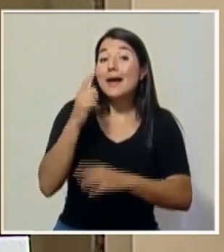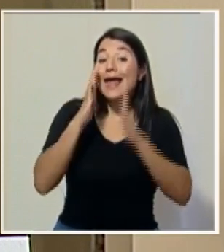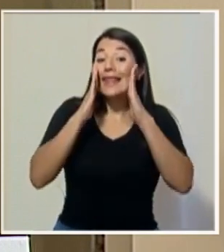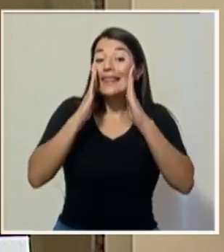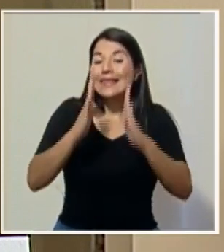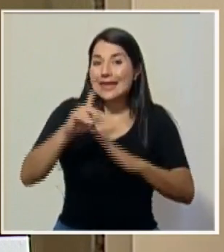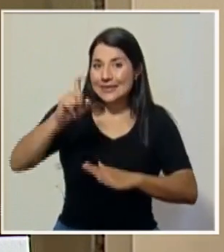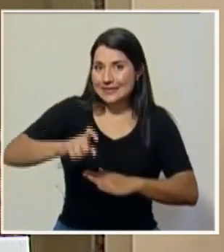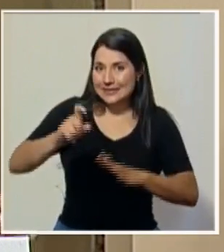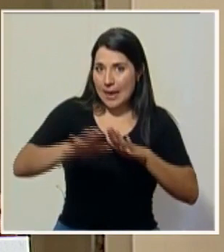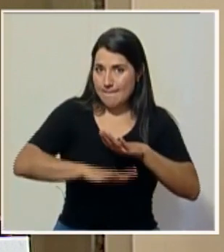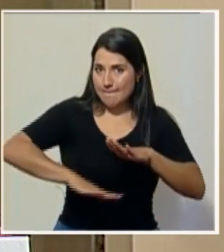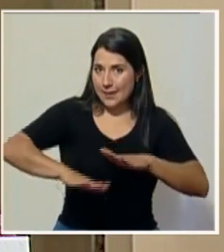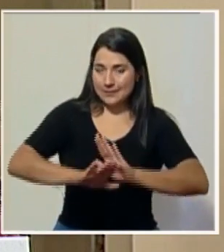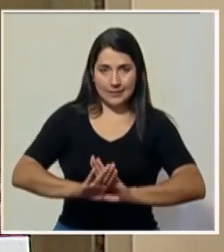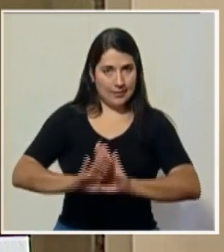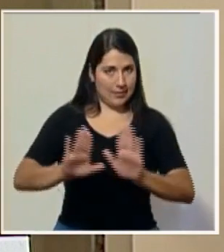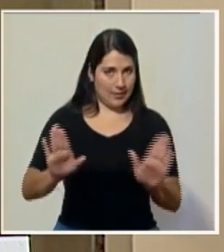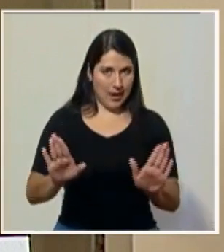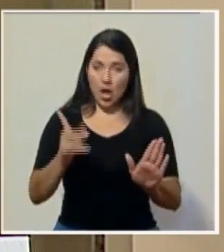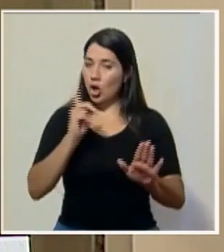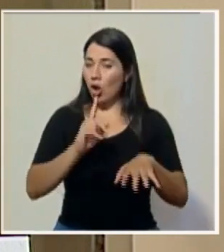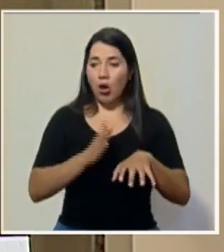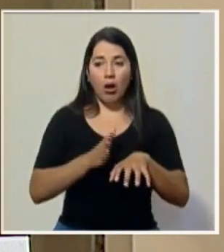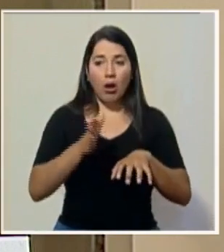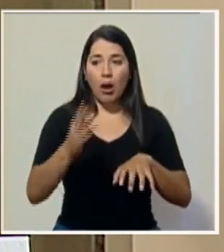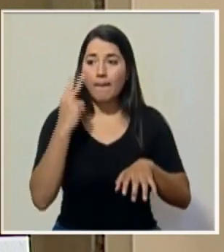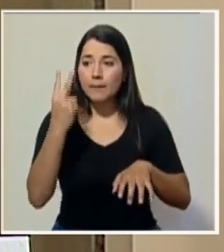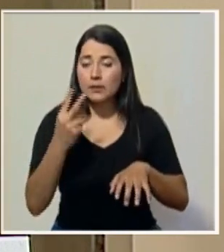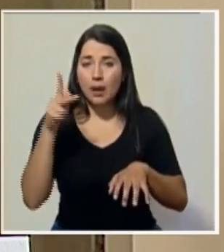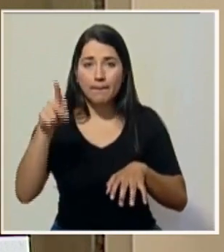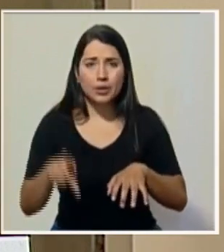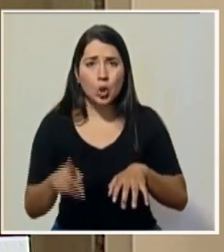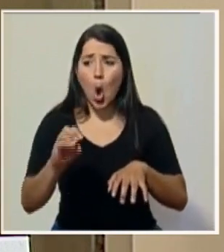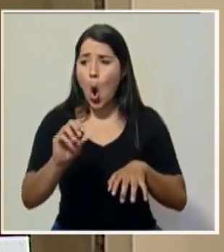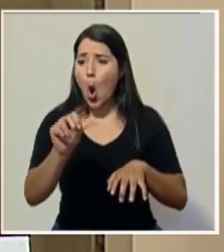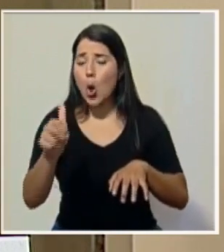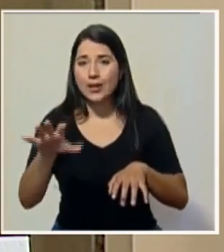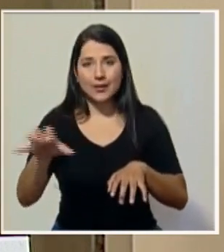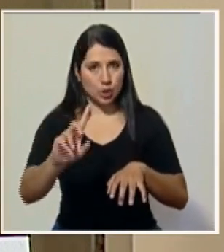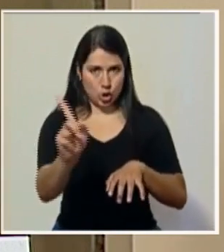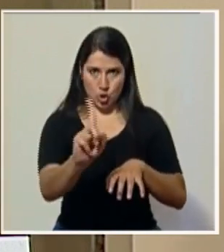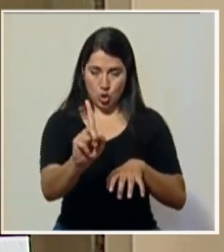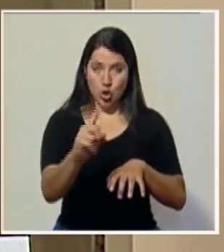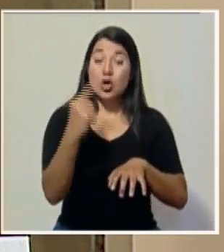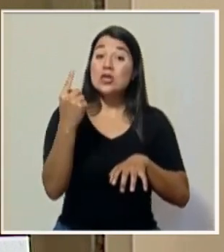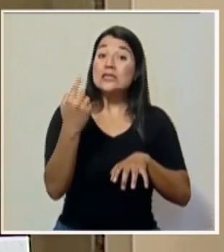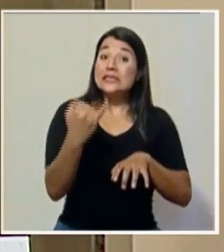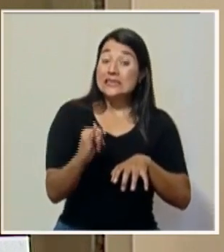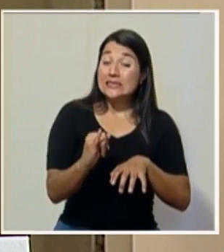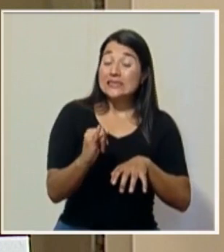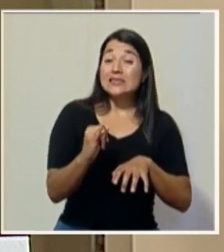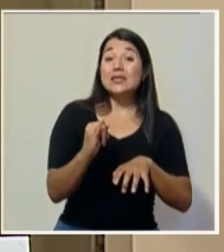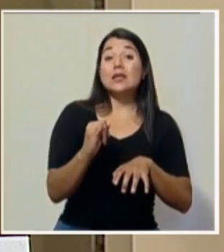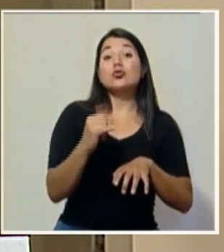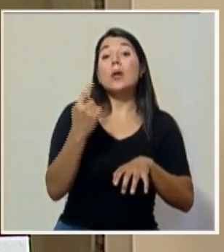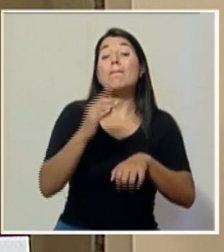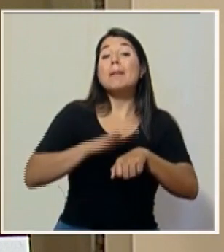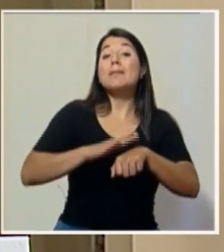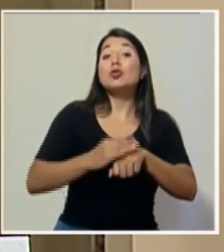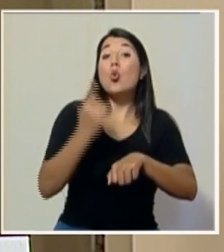básicas, no para movernos ni a visitar personas ni a otras actividades, sino nada más para la realización de las